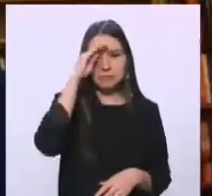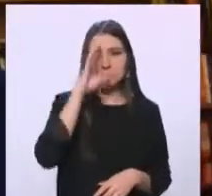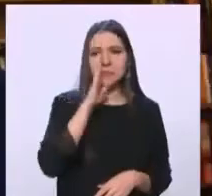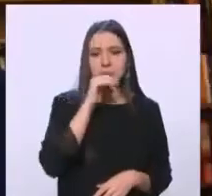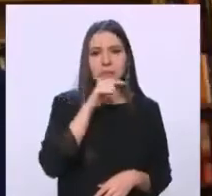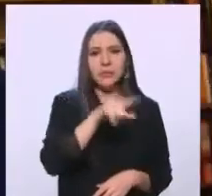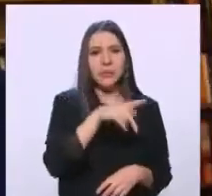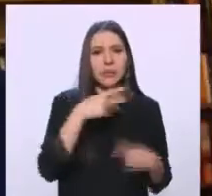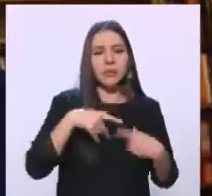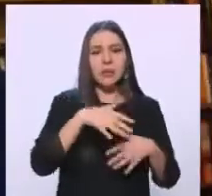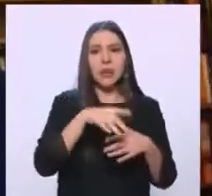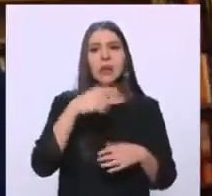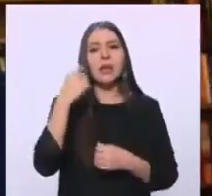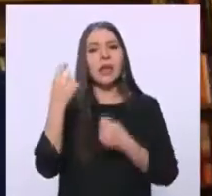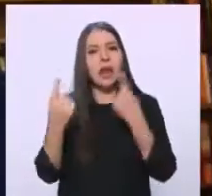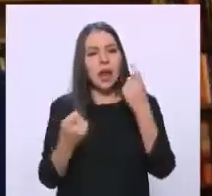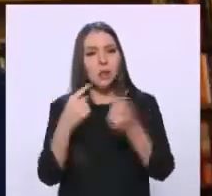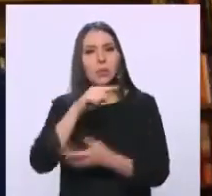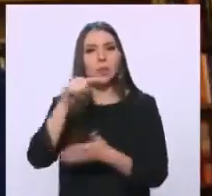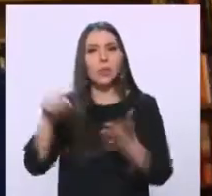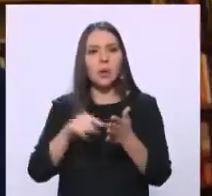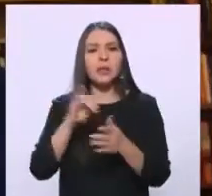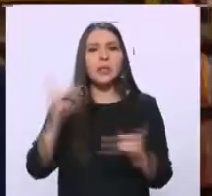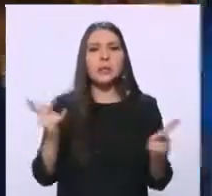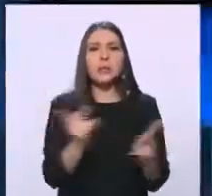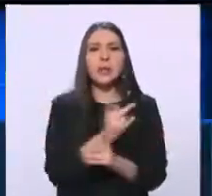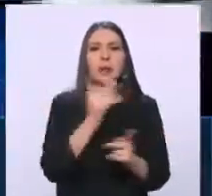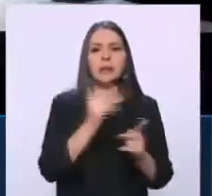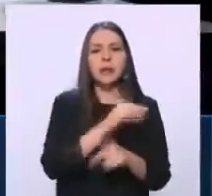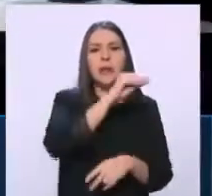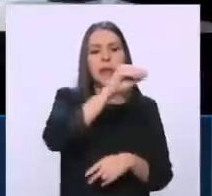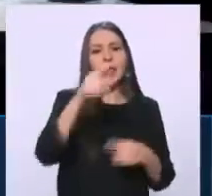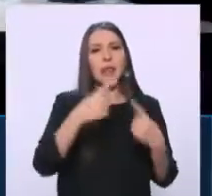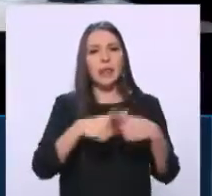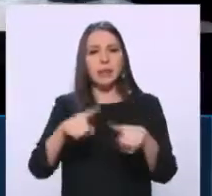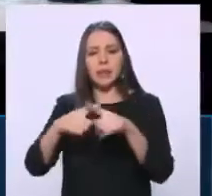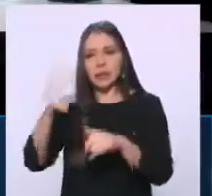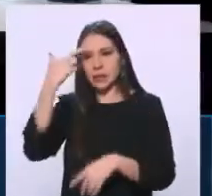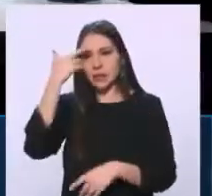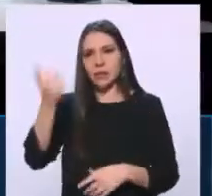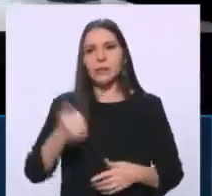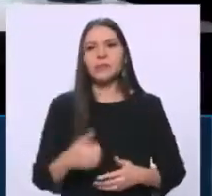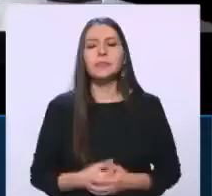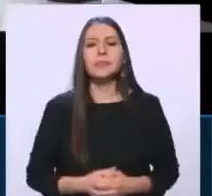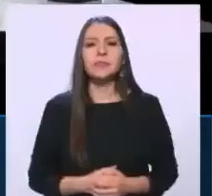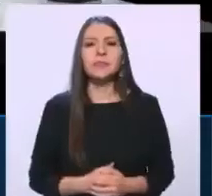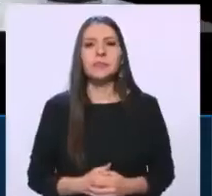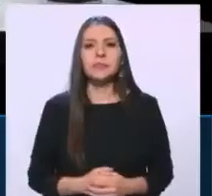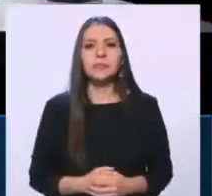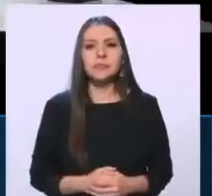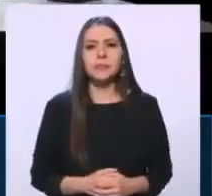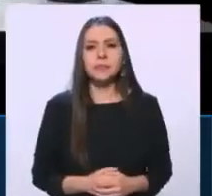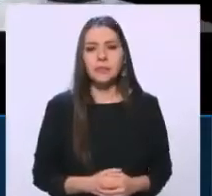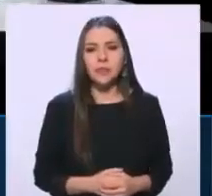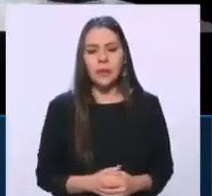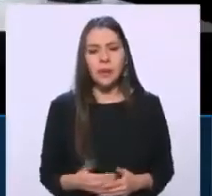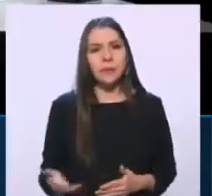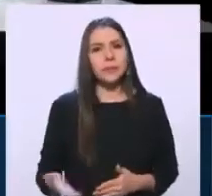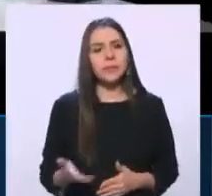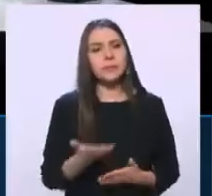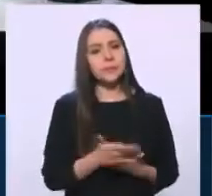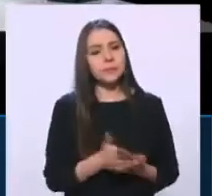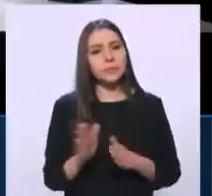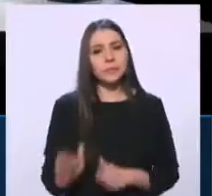en distintas partes con distintas circunstancias. ¿Dónde ves? Segundo lugar, sí, perdón. No, sigue, por favor. Sí, en segundo